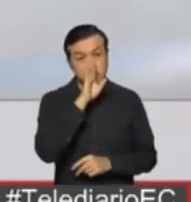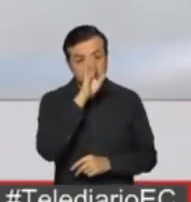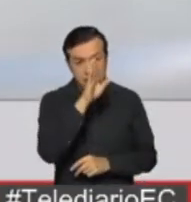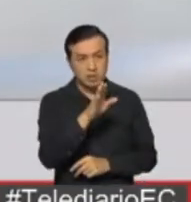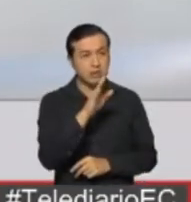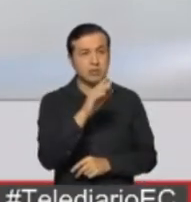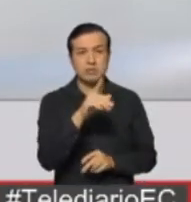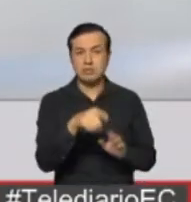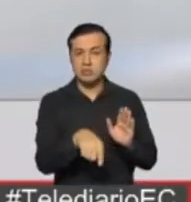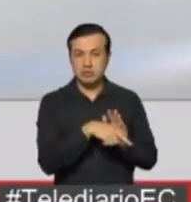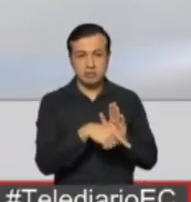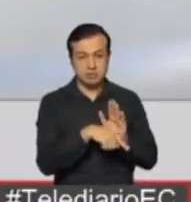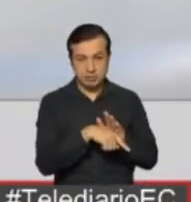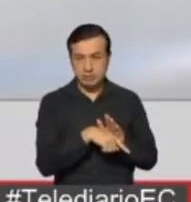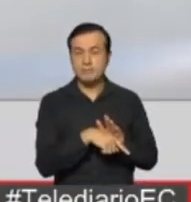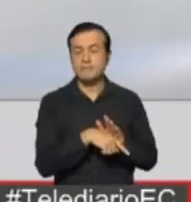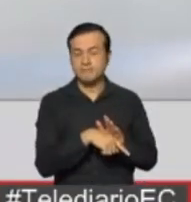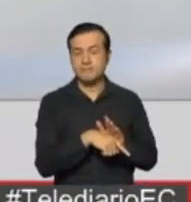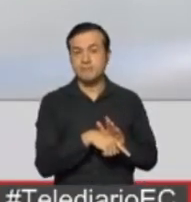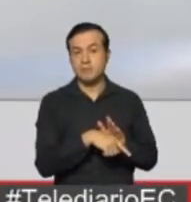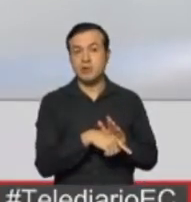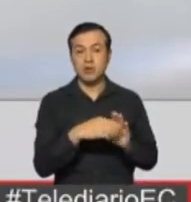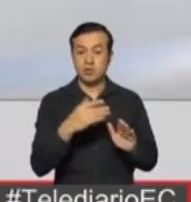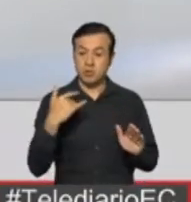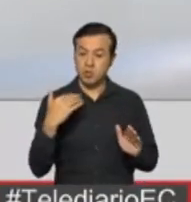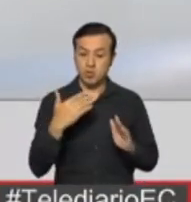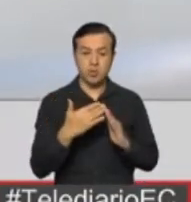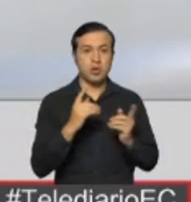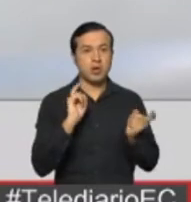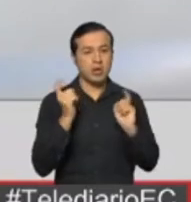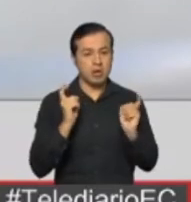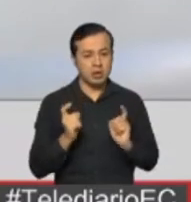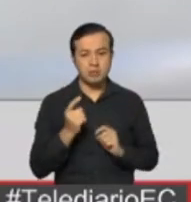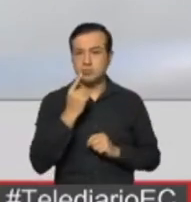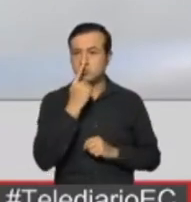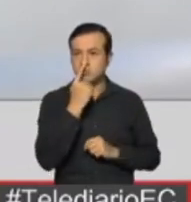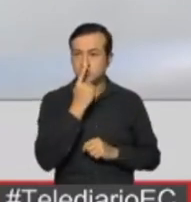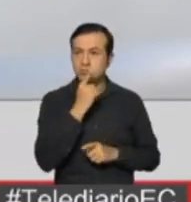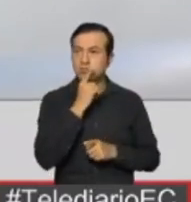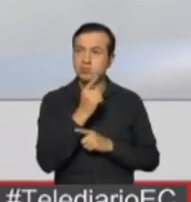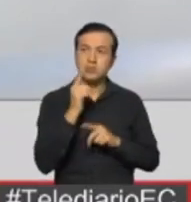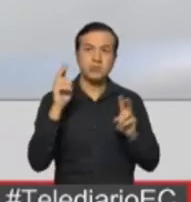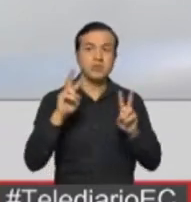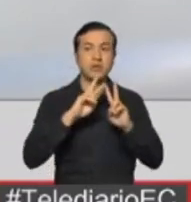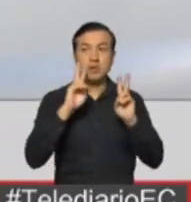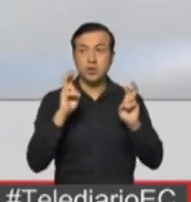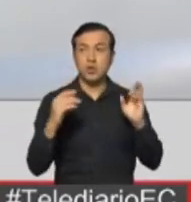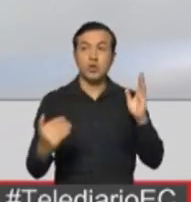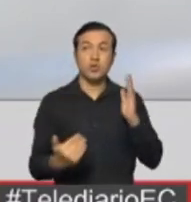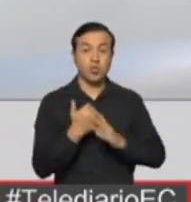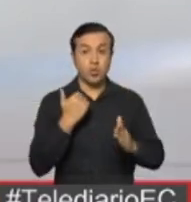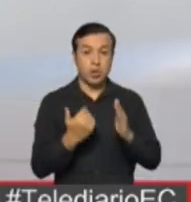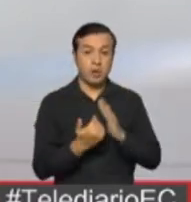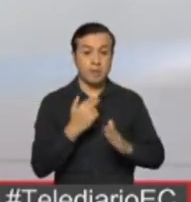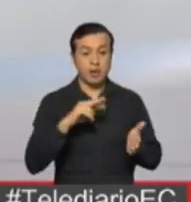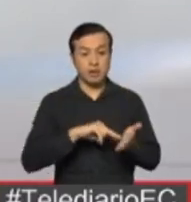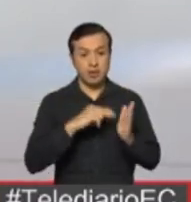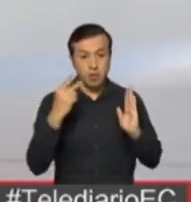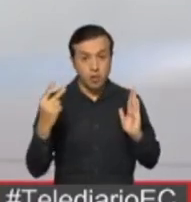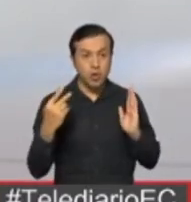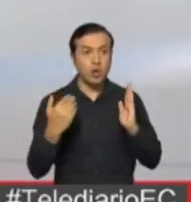algo malo pero creo que en el tiempo en el último tiempo han habido cambios interesantísimos en cuanto a nuevas formas de diagnóstico